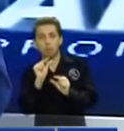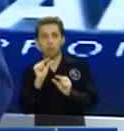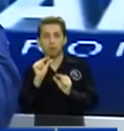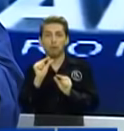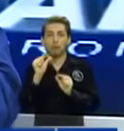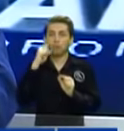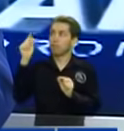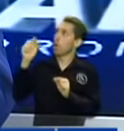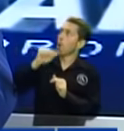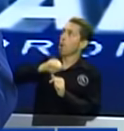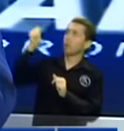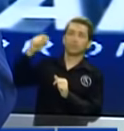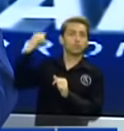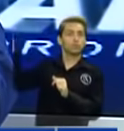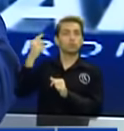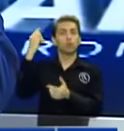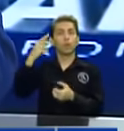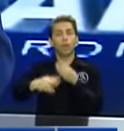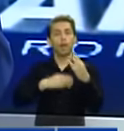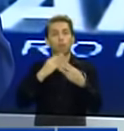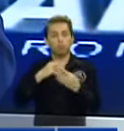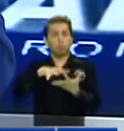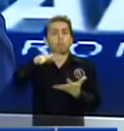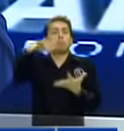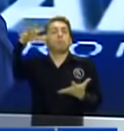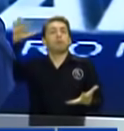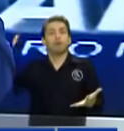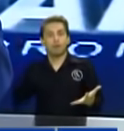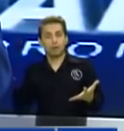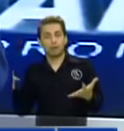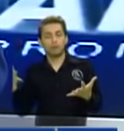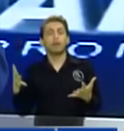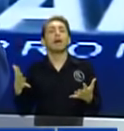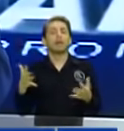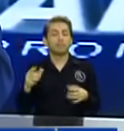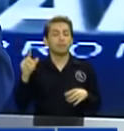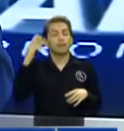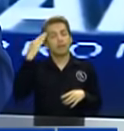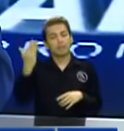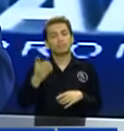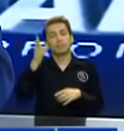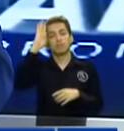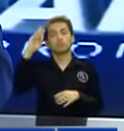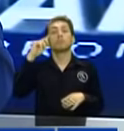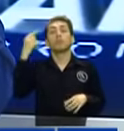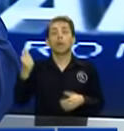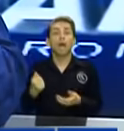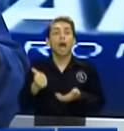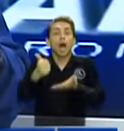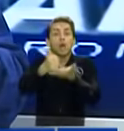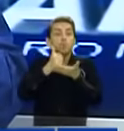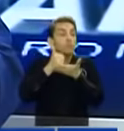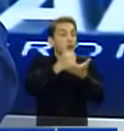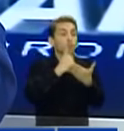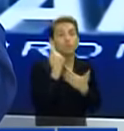mundo. Realmente estamos bien. Y eso ha sido, gracias a Dios, que hemos tenido la colaboración de la gente.